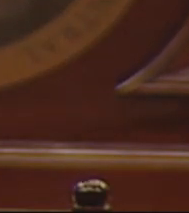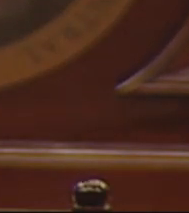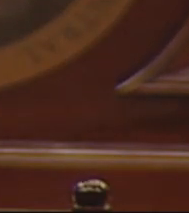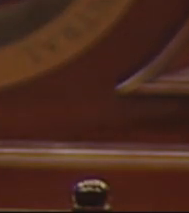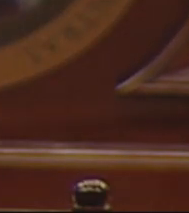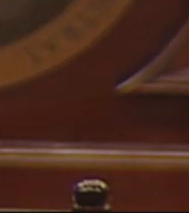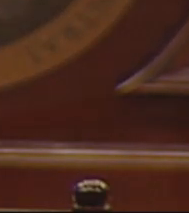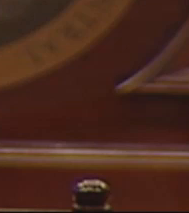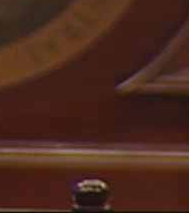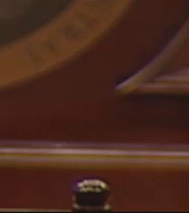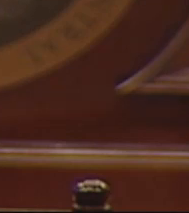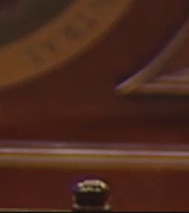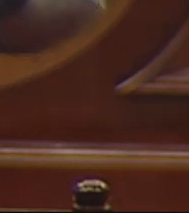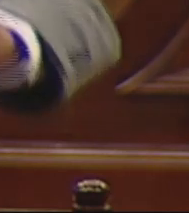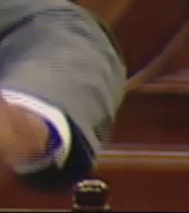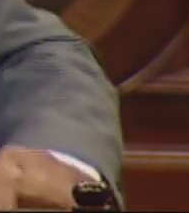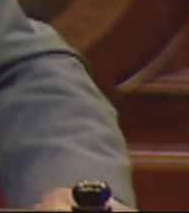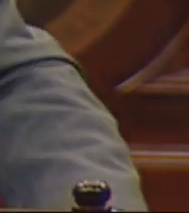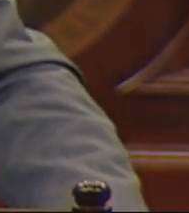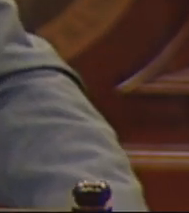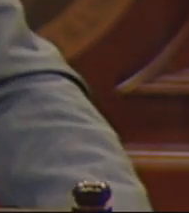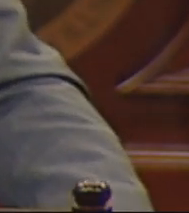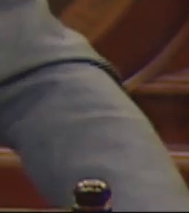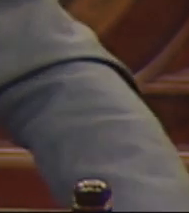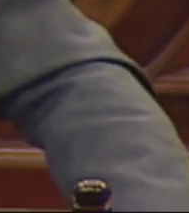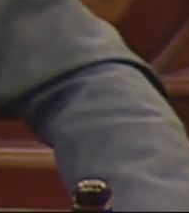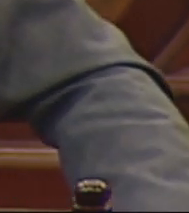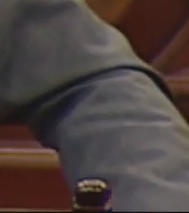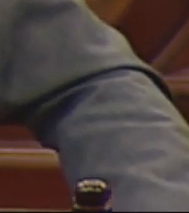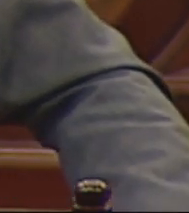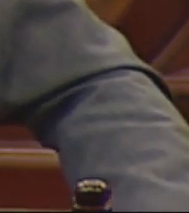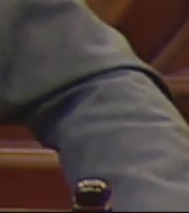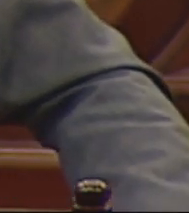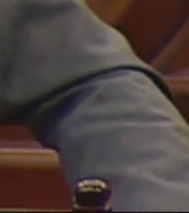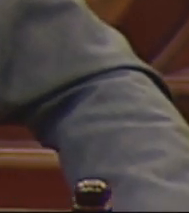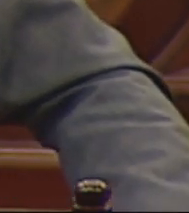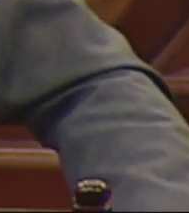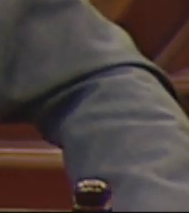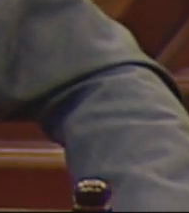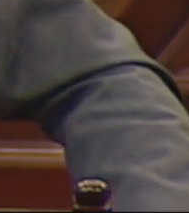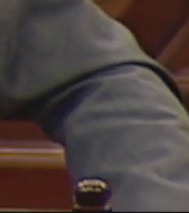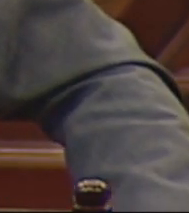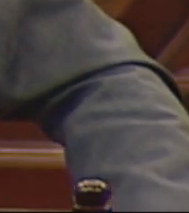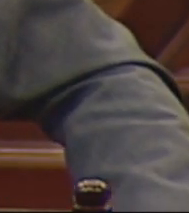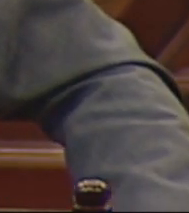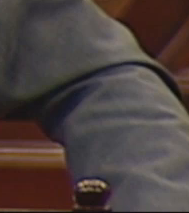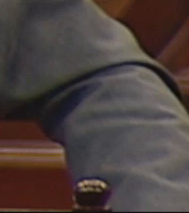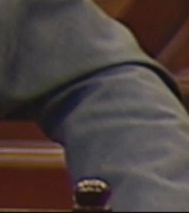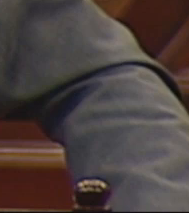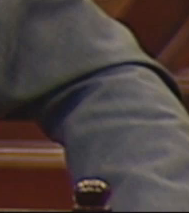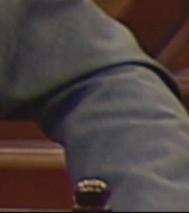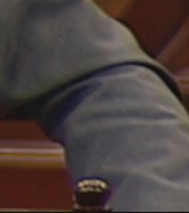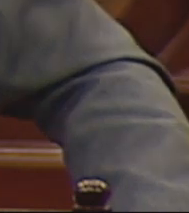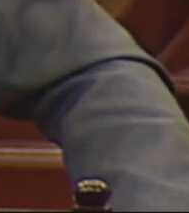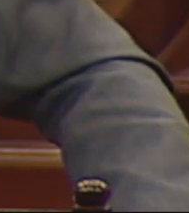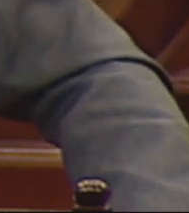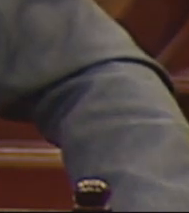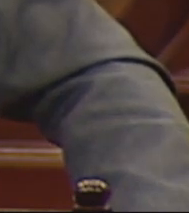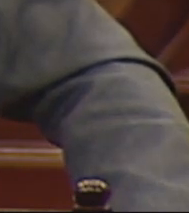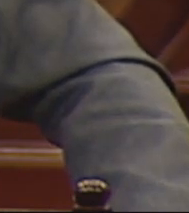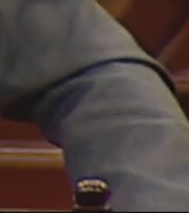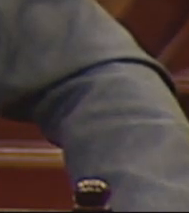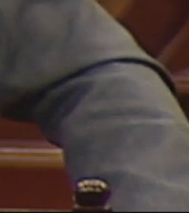política sin armas, y a los militares: armas sin